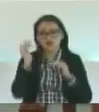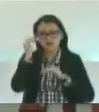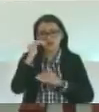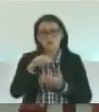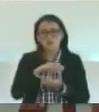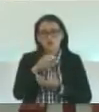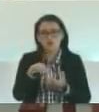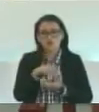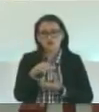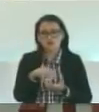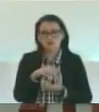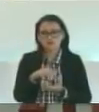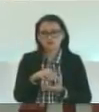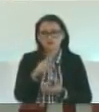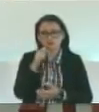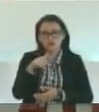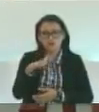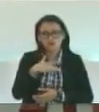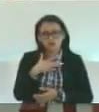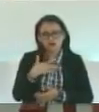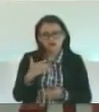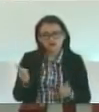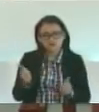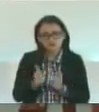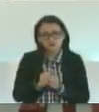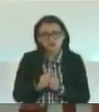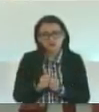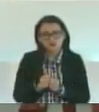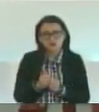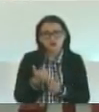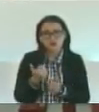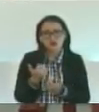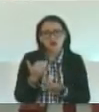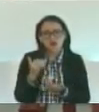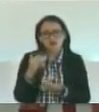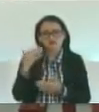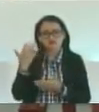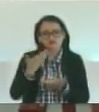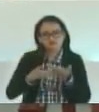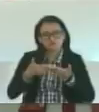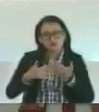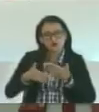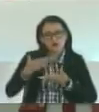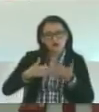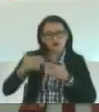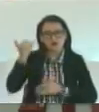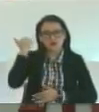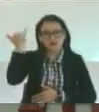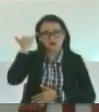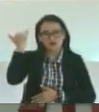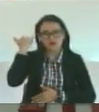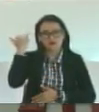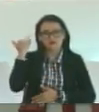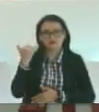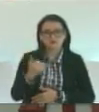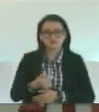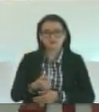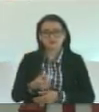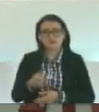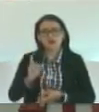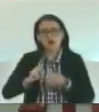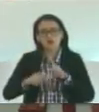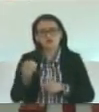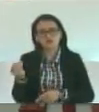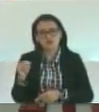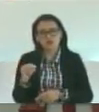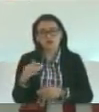problemas, porque el pueblo se siente acompañado, porque hay juego de ideas, porque hay debate de ideas. Y hay muchas cosas que hay que hacerlas, pero